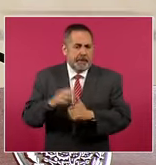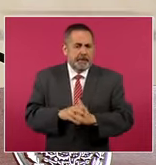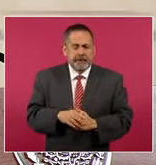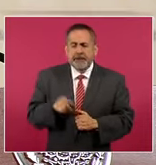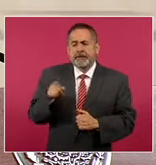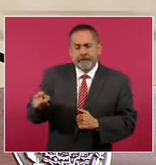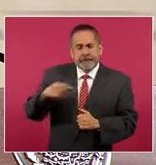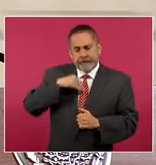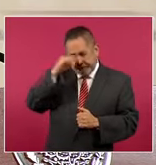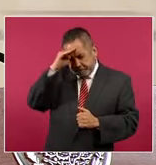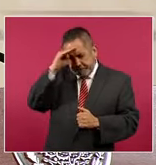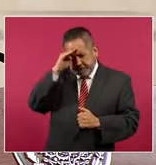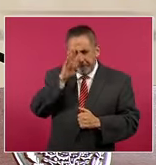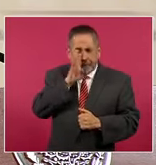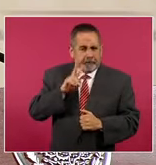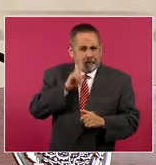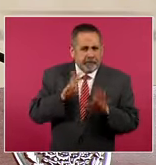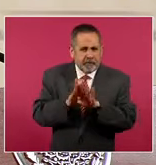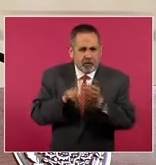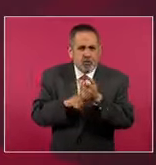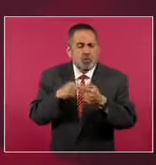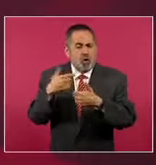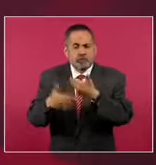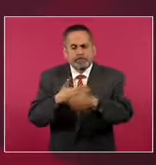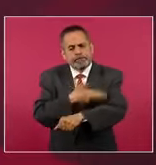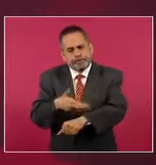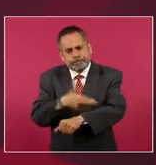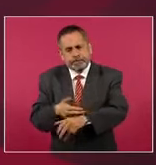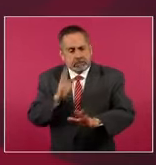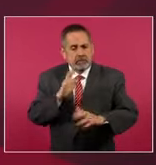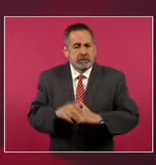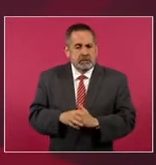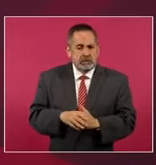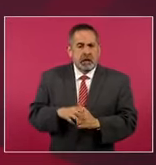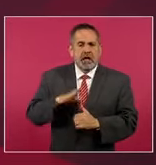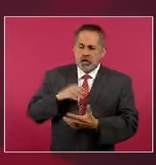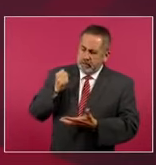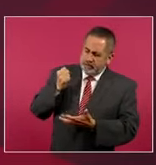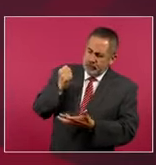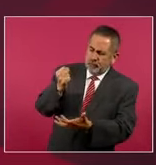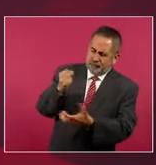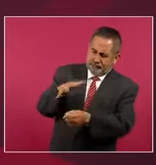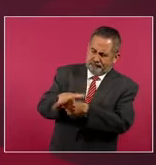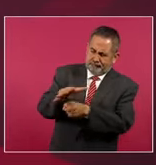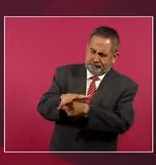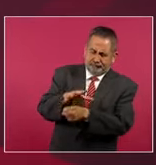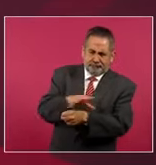buscando resolver esto, y hay presupuesto suficiente,